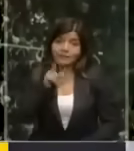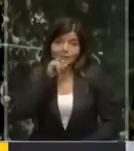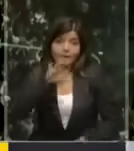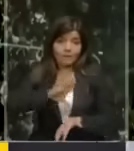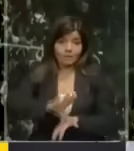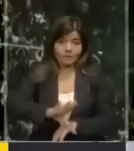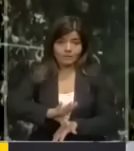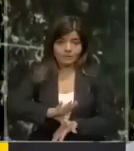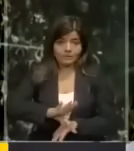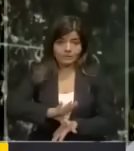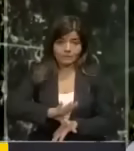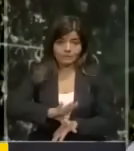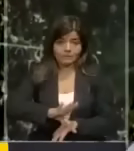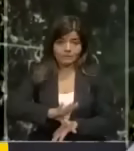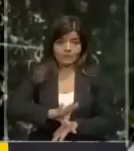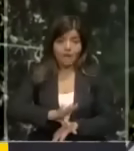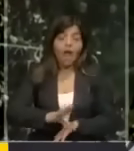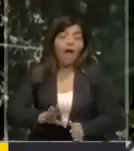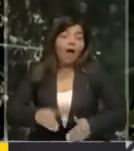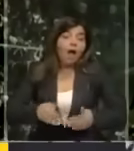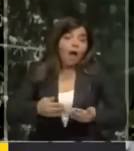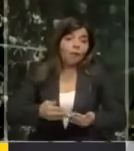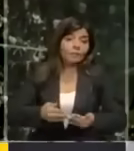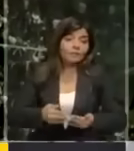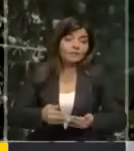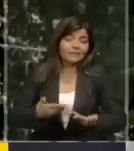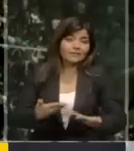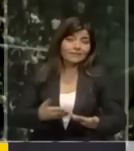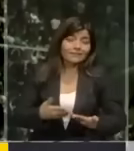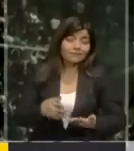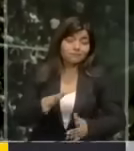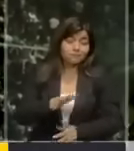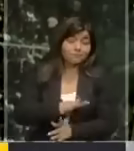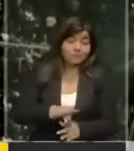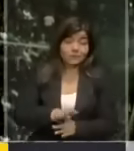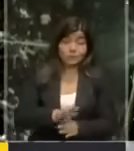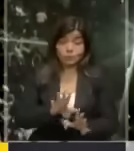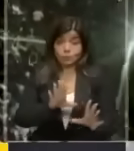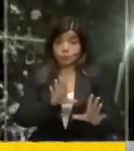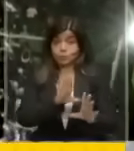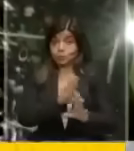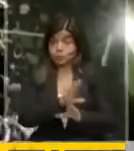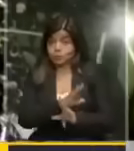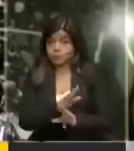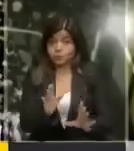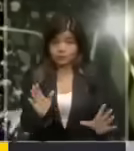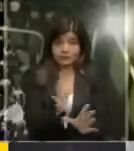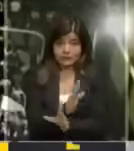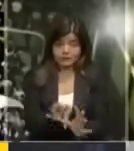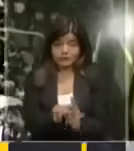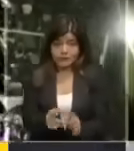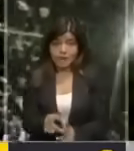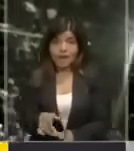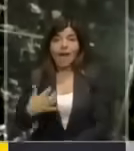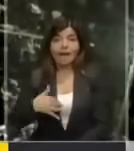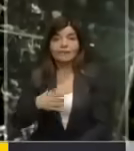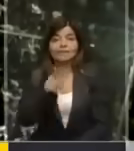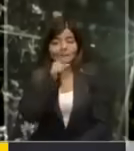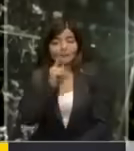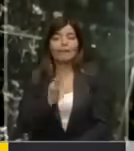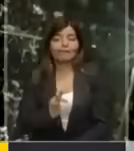país, a pesar de lo sombrío que luce la situación, Quiero decirles que Argentina tiene